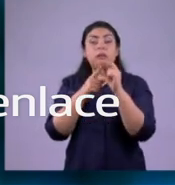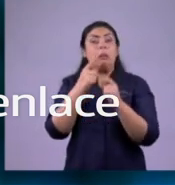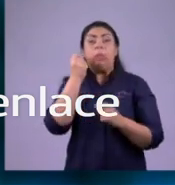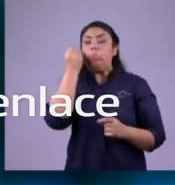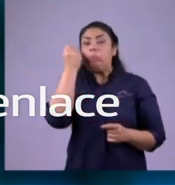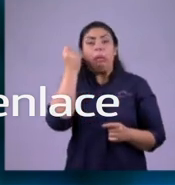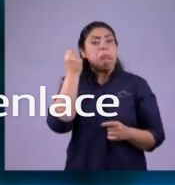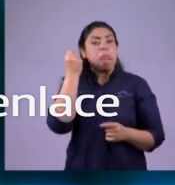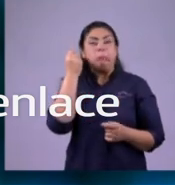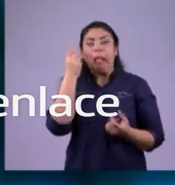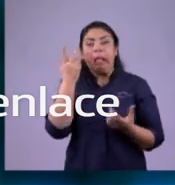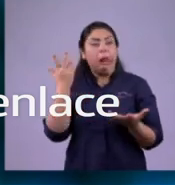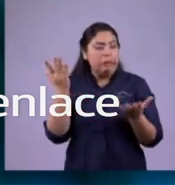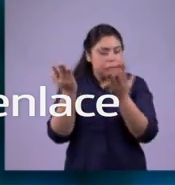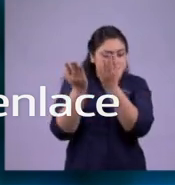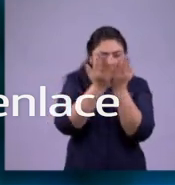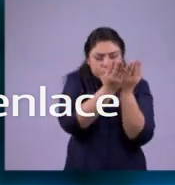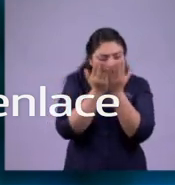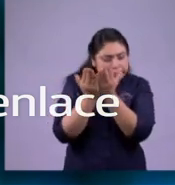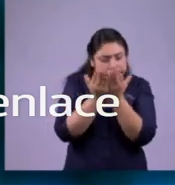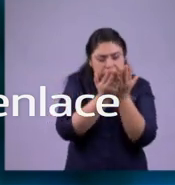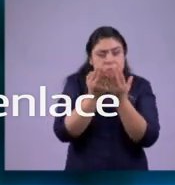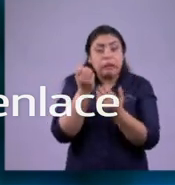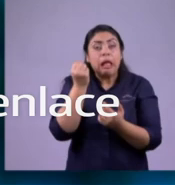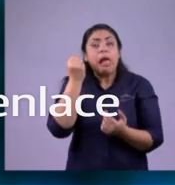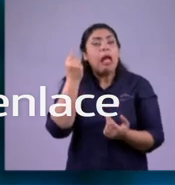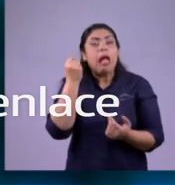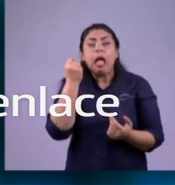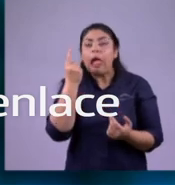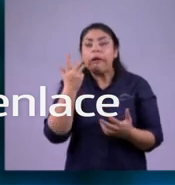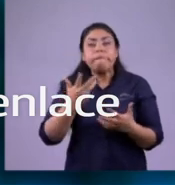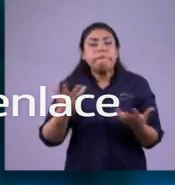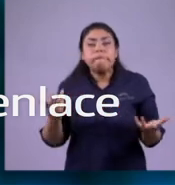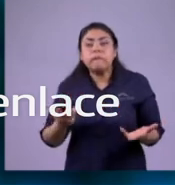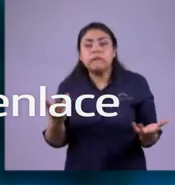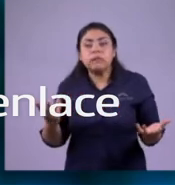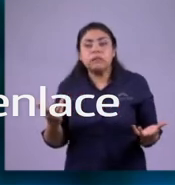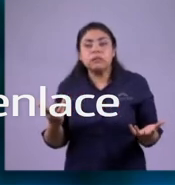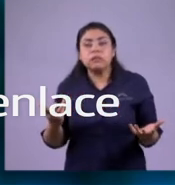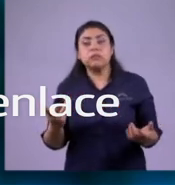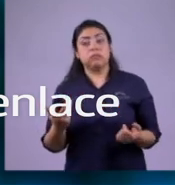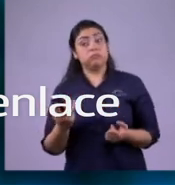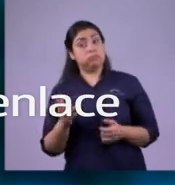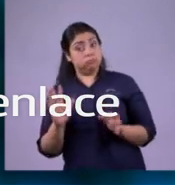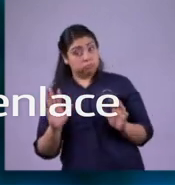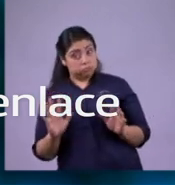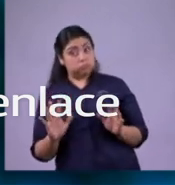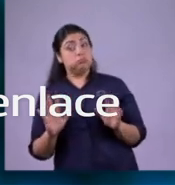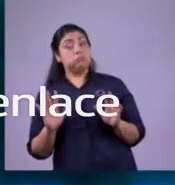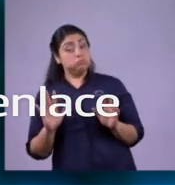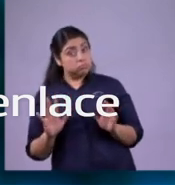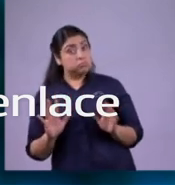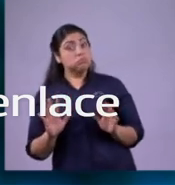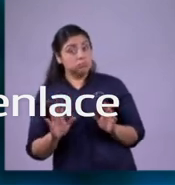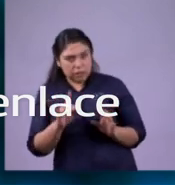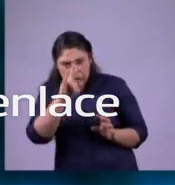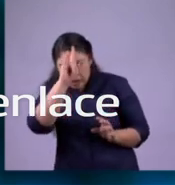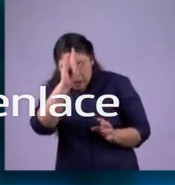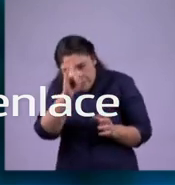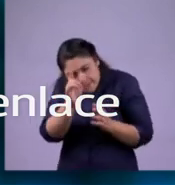entender la escritura es ahí hay un truco escondido que el enemigo puede